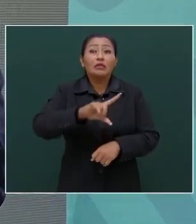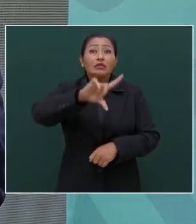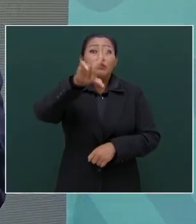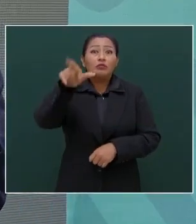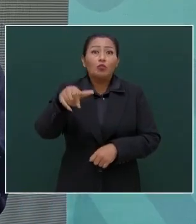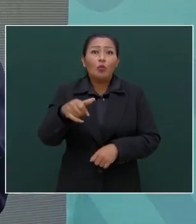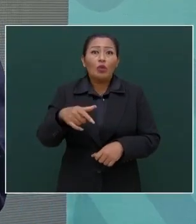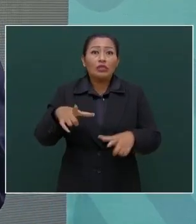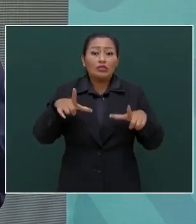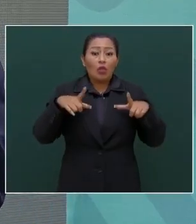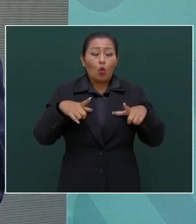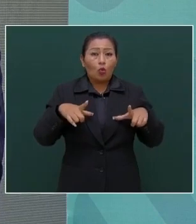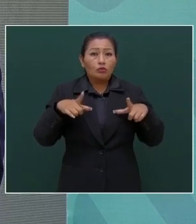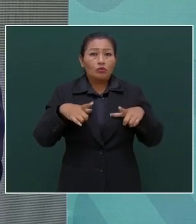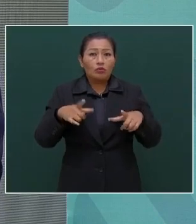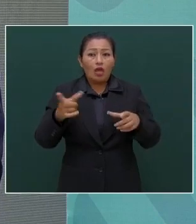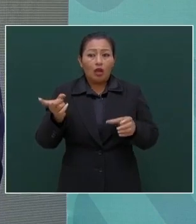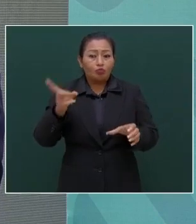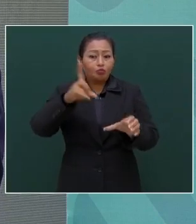Judicial.